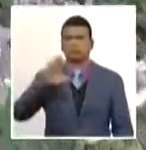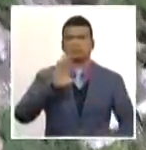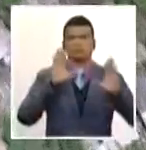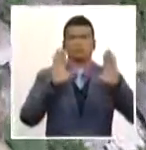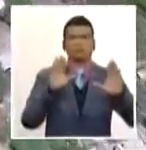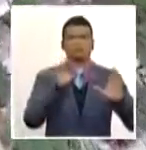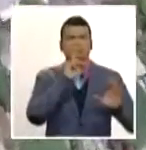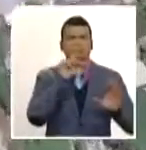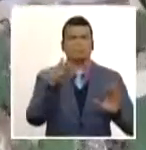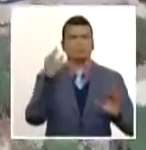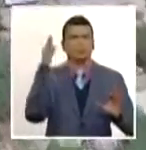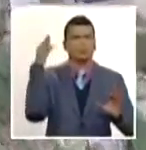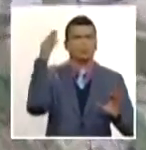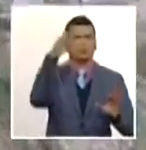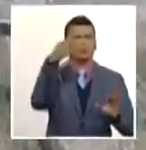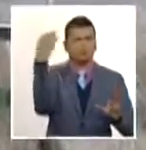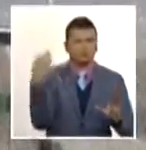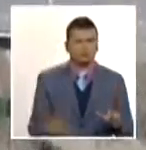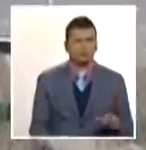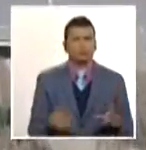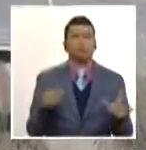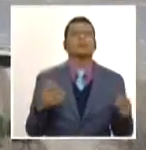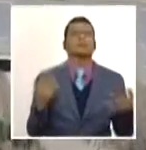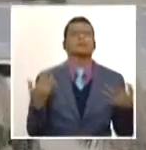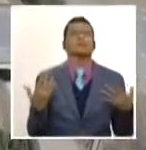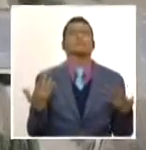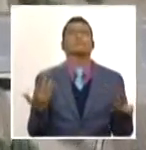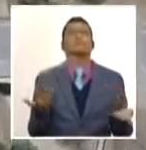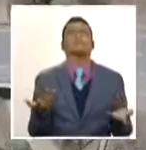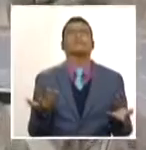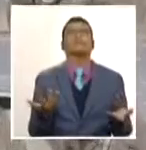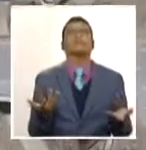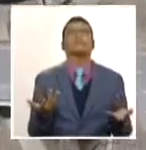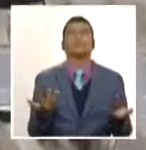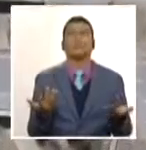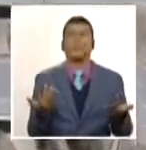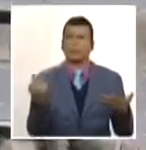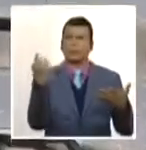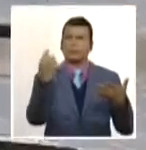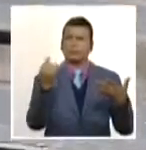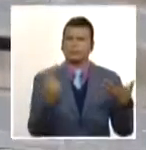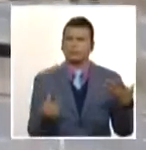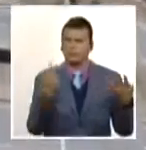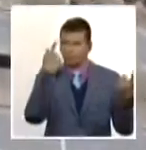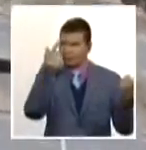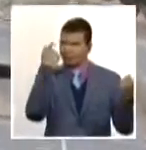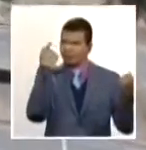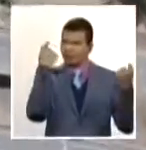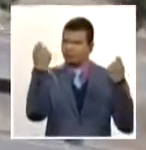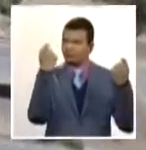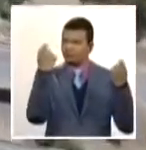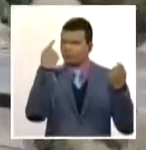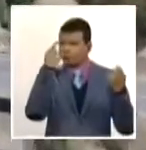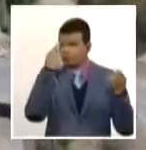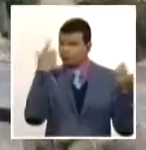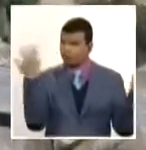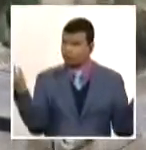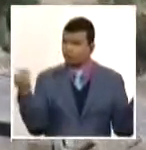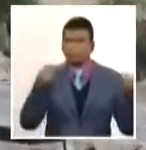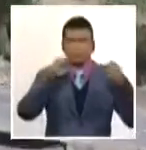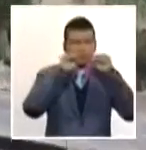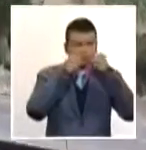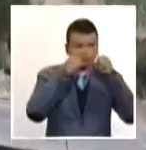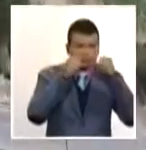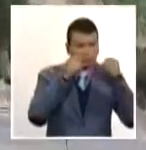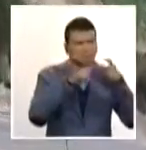A futuro, ¿cuáles deben ser o cuáles deberán ser en diferentes escenarios? ¿Será que seguimos apostándole al cultivo de la caña de